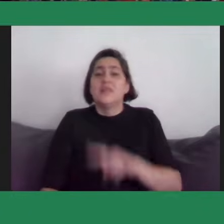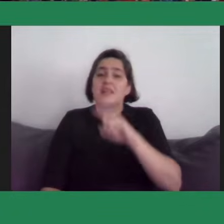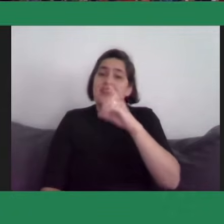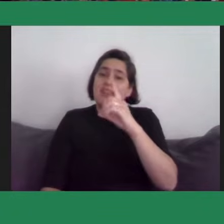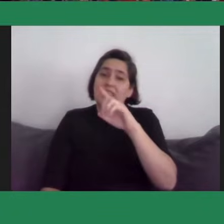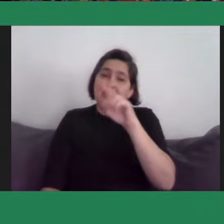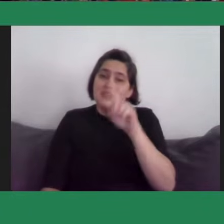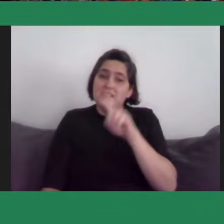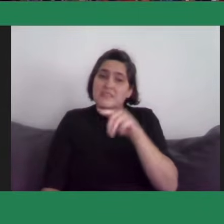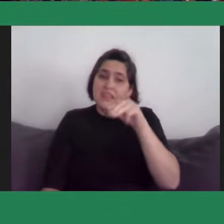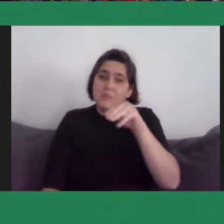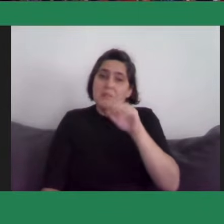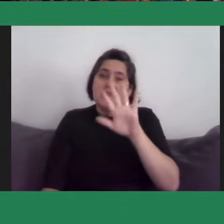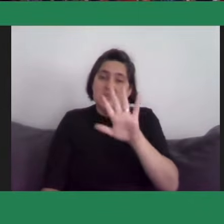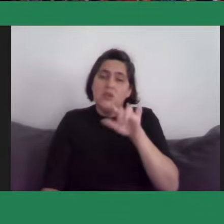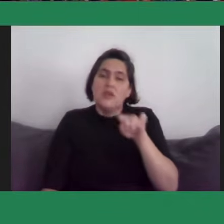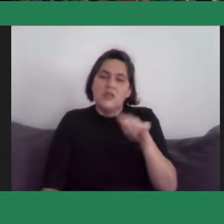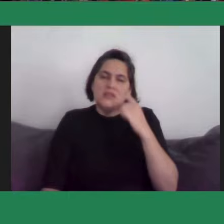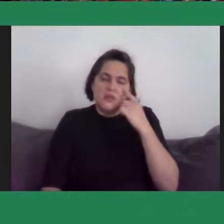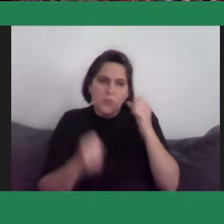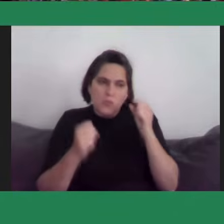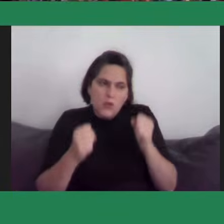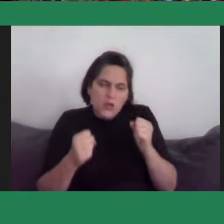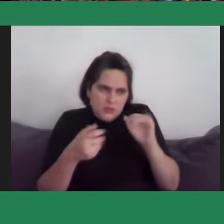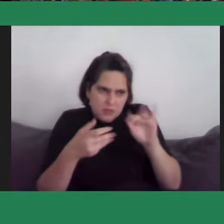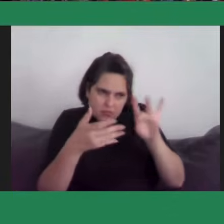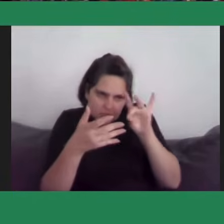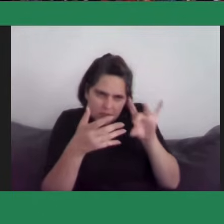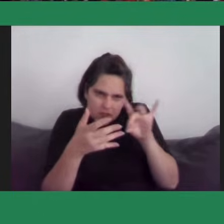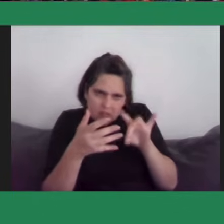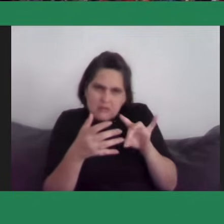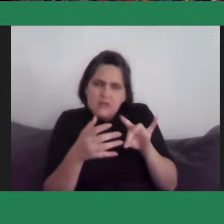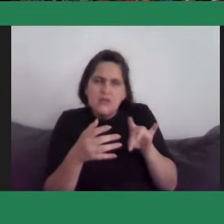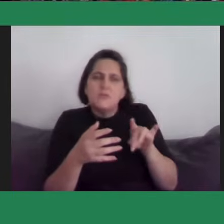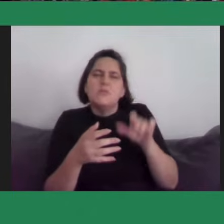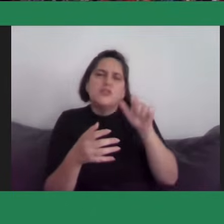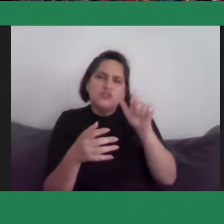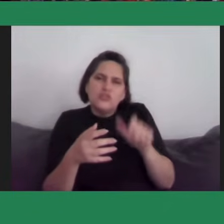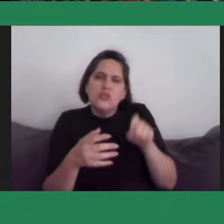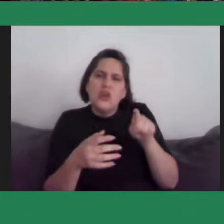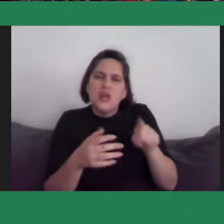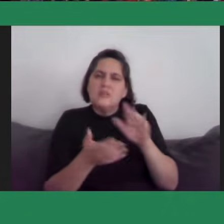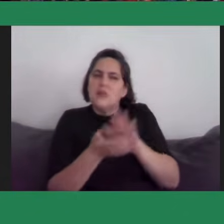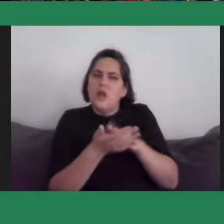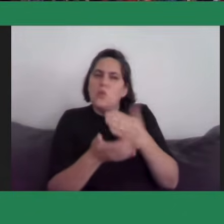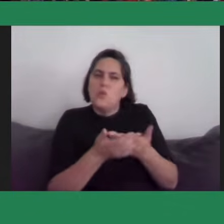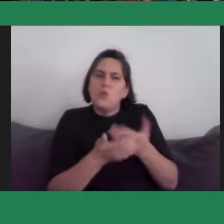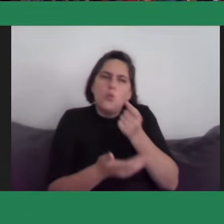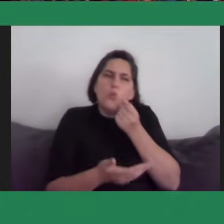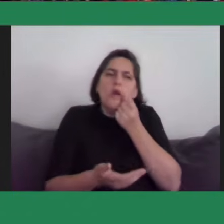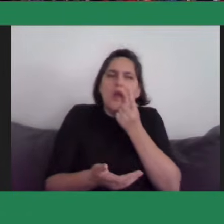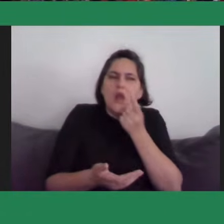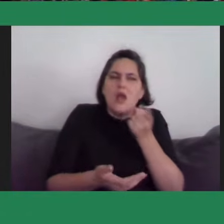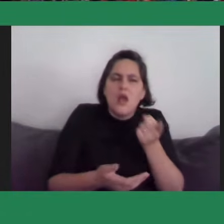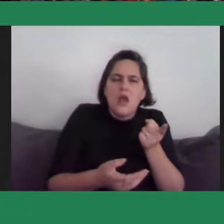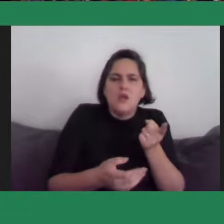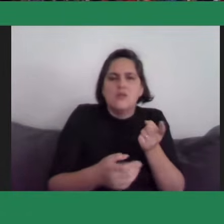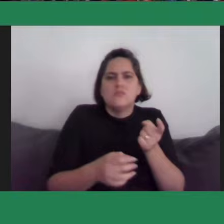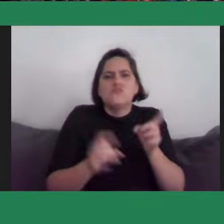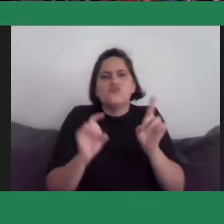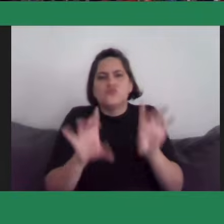que guía el diagnóstico desde el punto de vista de salud y nos dice que para hablar de espectro del autismo tienen que estar tres